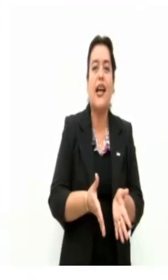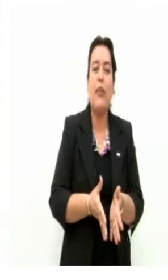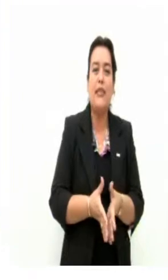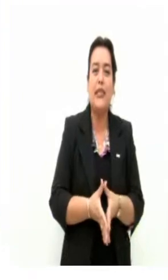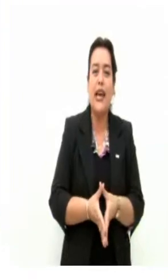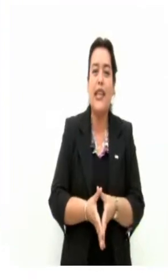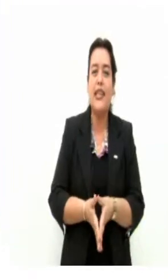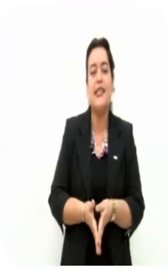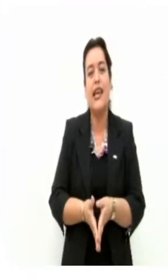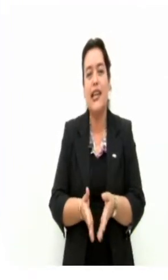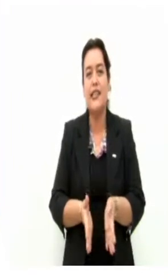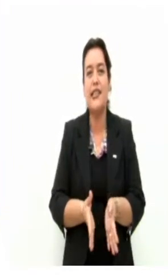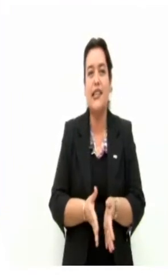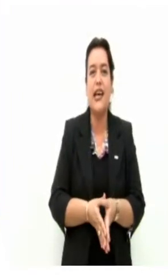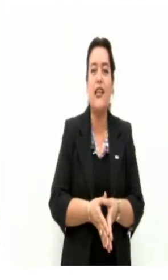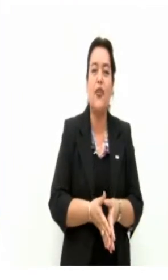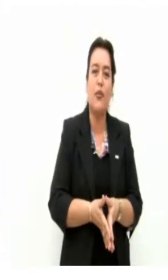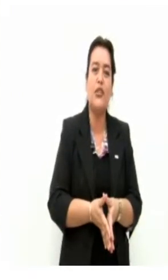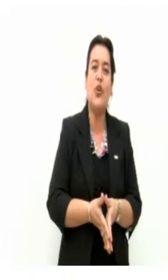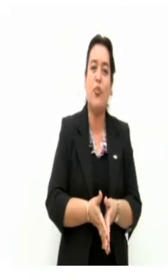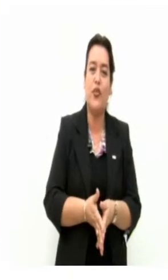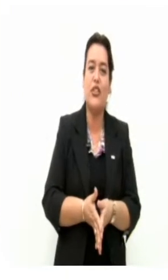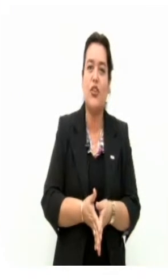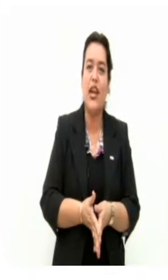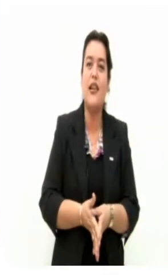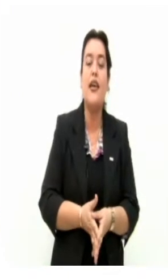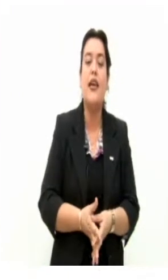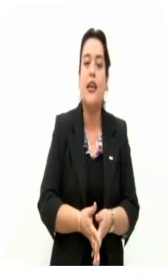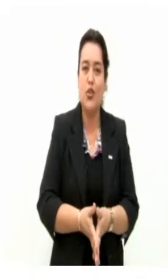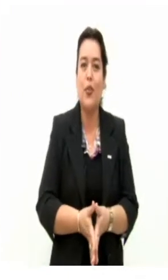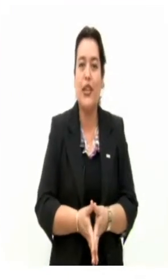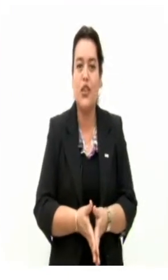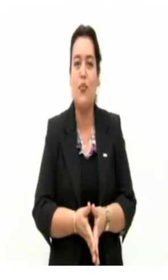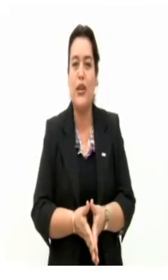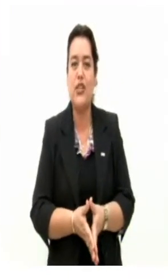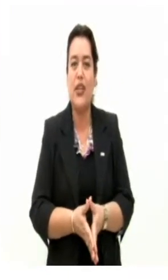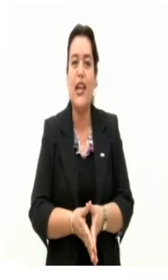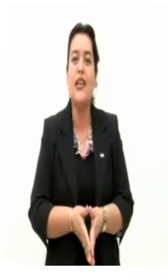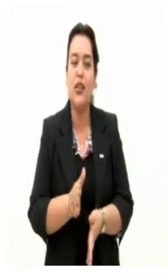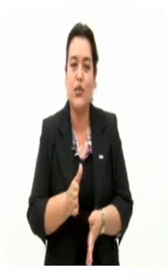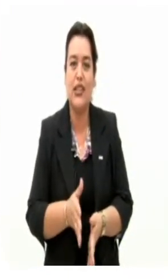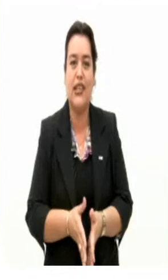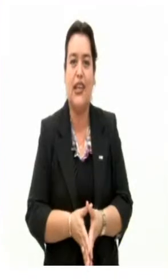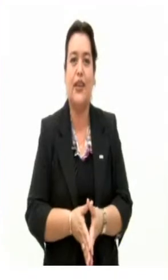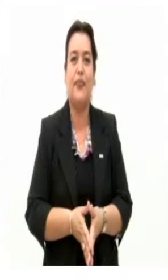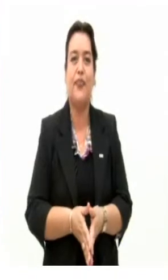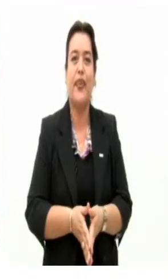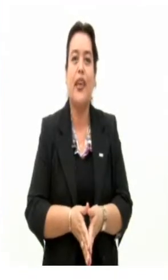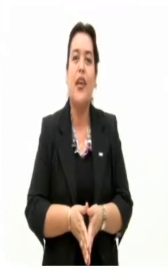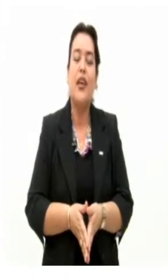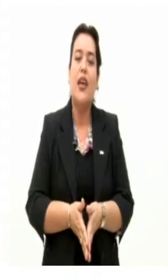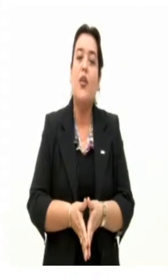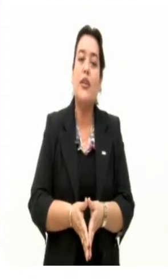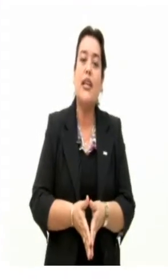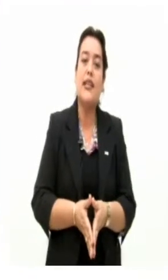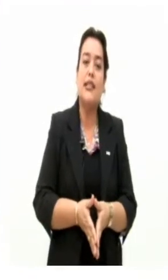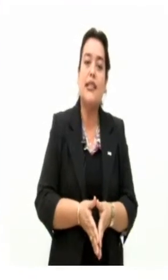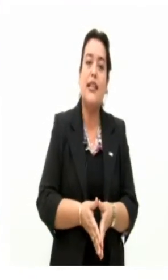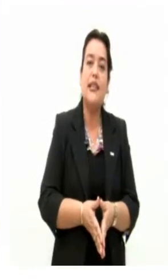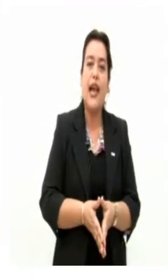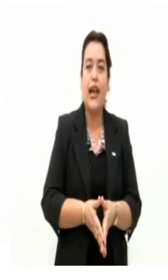ajenas a capacidades y a la necesidad de formación profesional y superación personal que usted